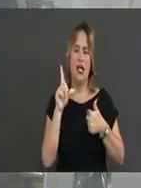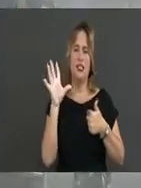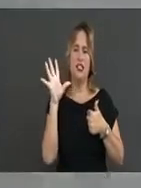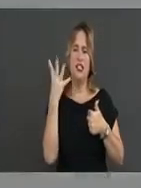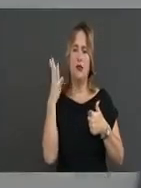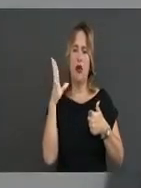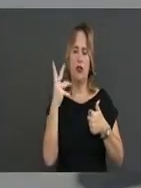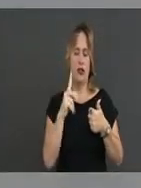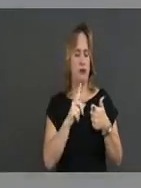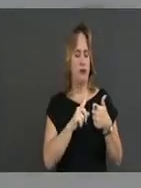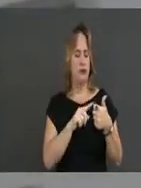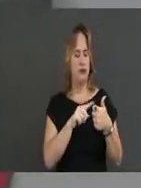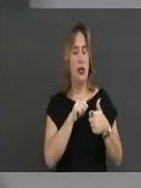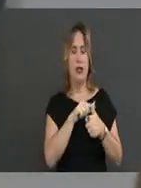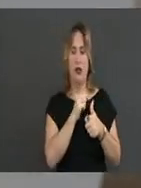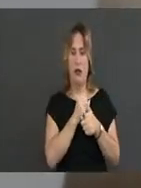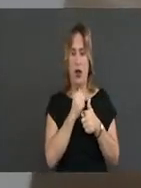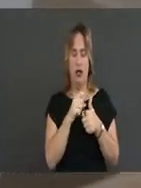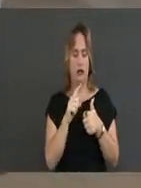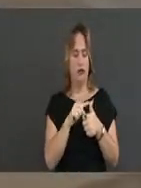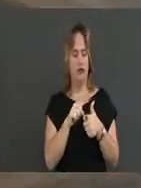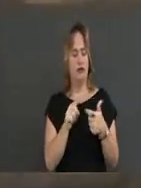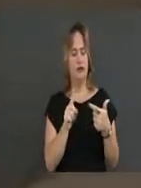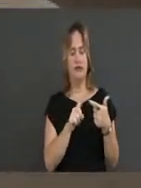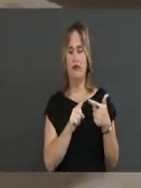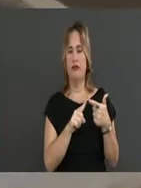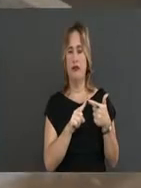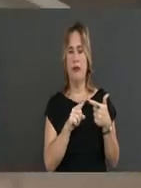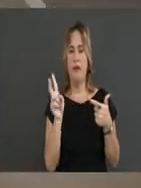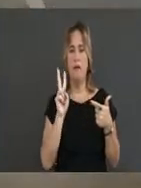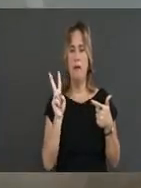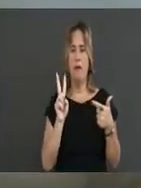Siboney, de los que están funcionando. Uh-huh. Tenemos